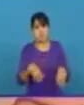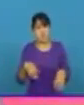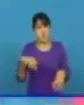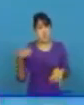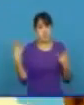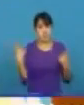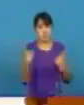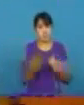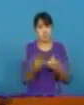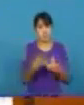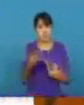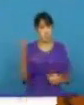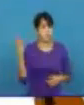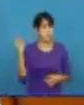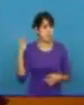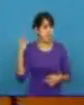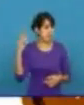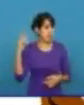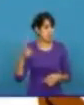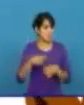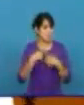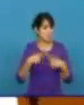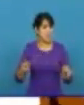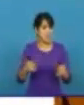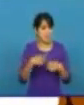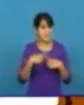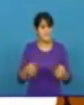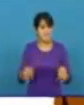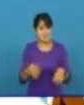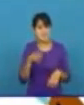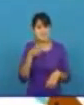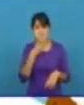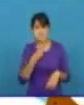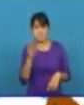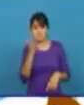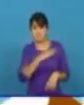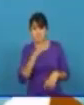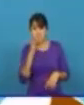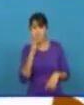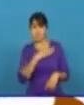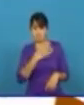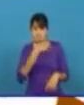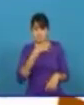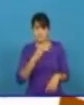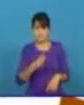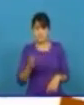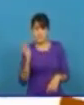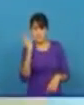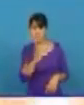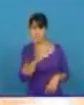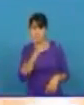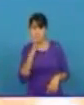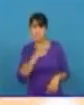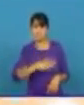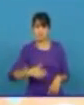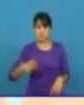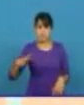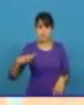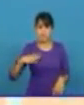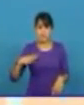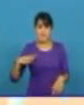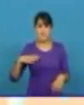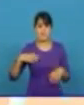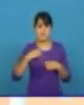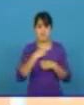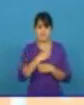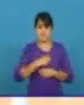lo olía le cantaba esta canción. El chivo tiene olor a chivo, el chivo tiene olor a chivo, y es porque